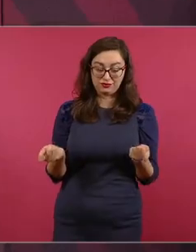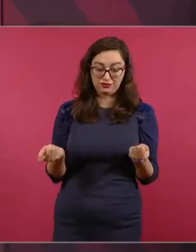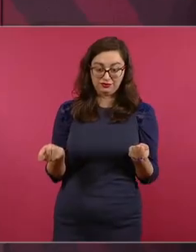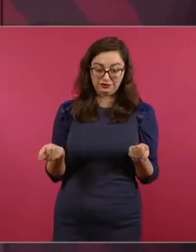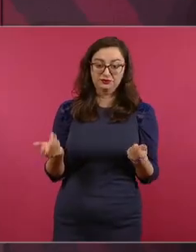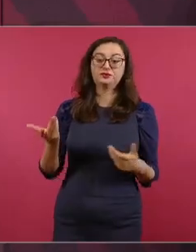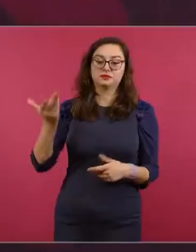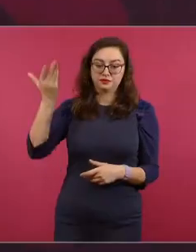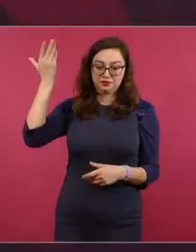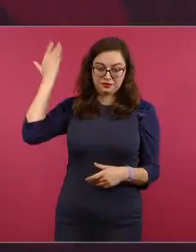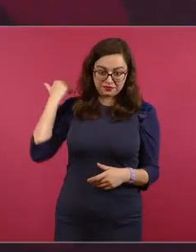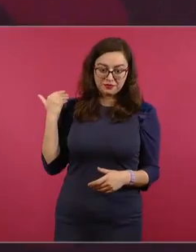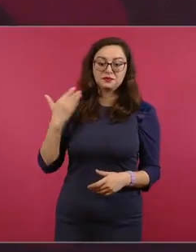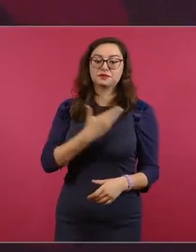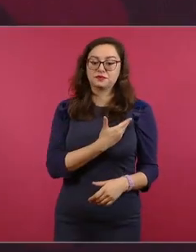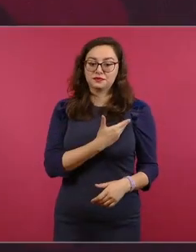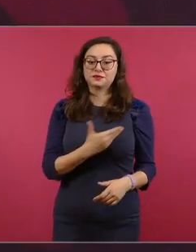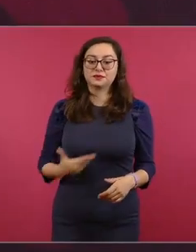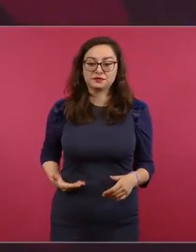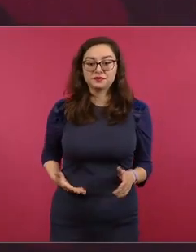Cuando